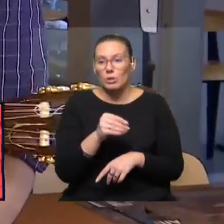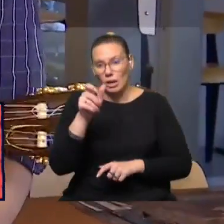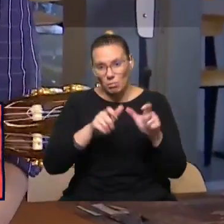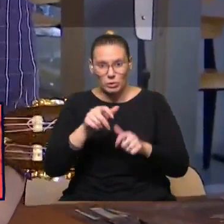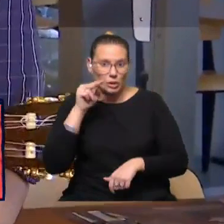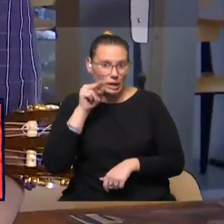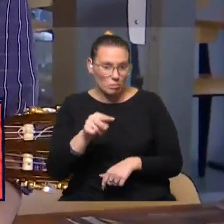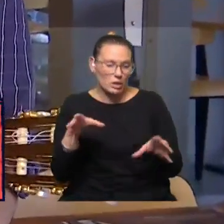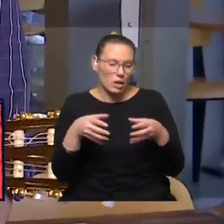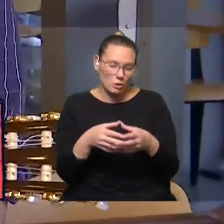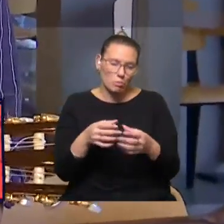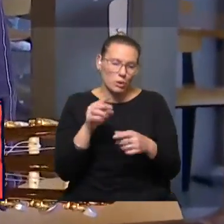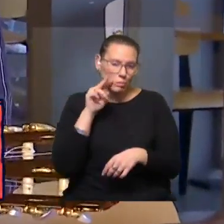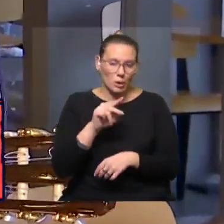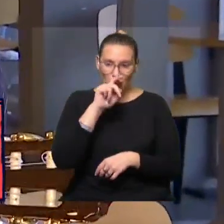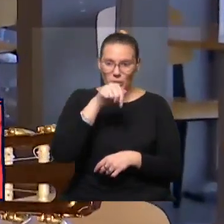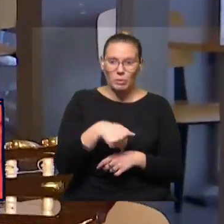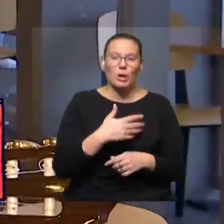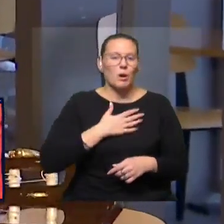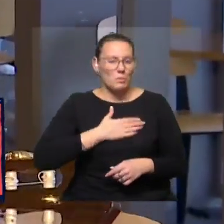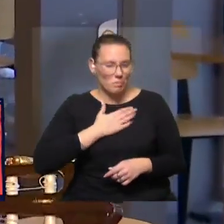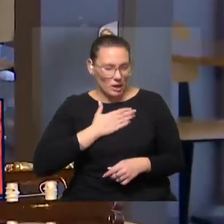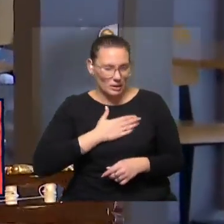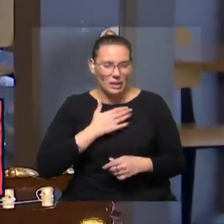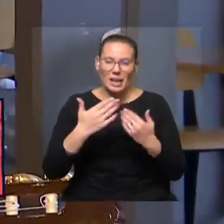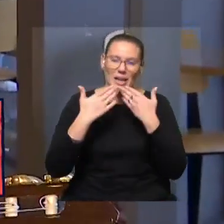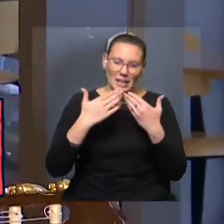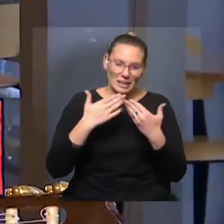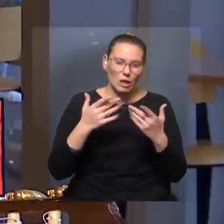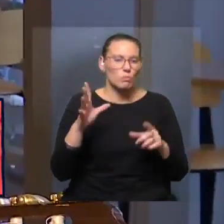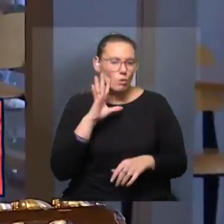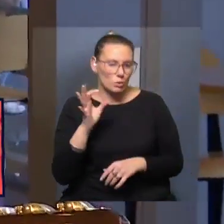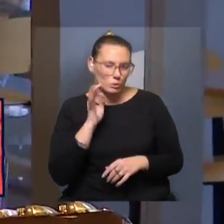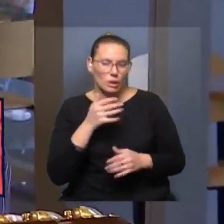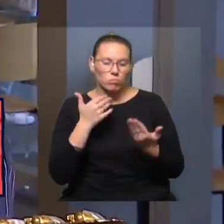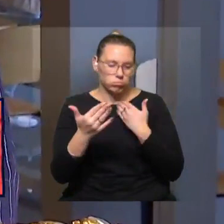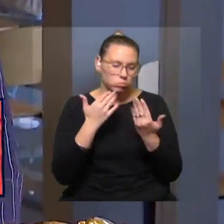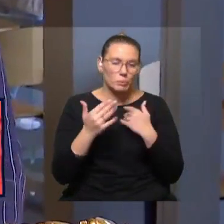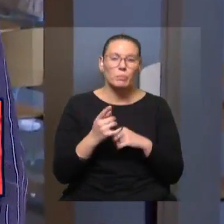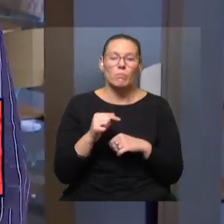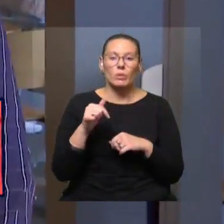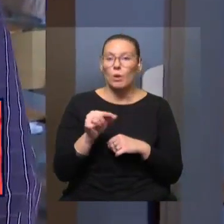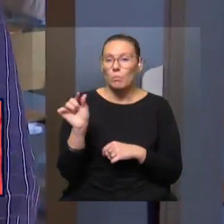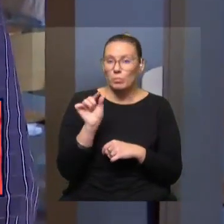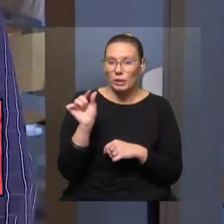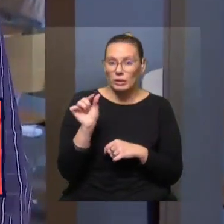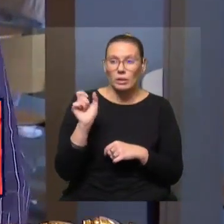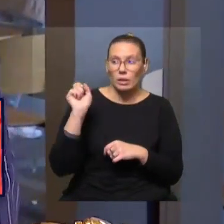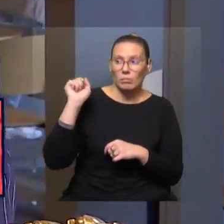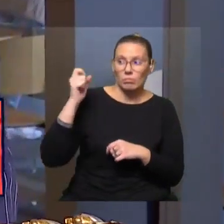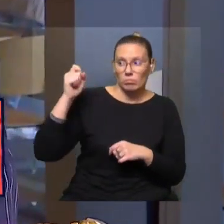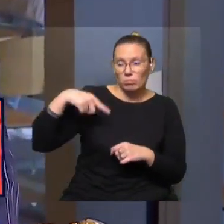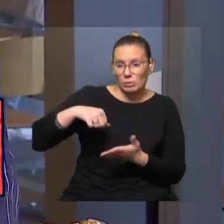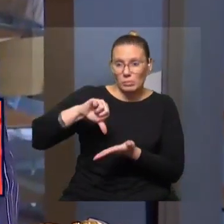audiencia y el equipo de Mira Montevideo un gustazo acompañarlos y gracias por el espacio bueno traemos un pedacito de allá de donde venimos